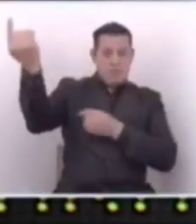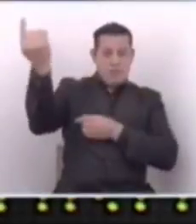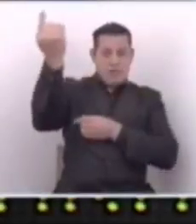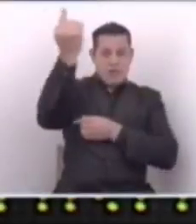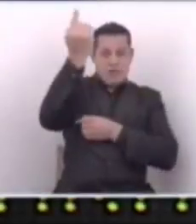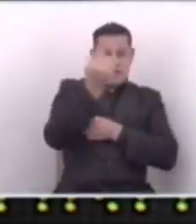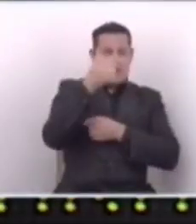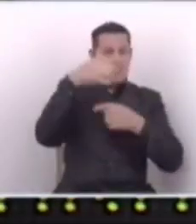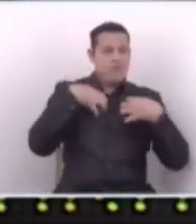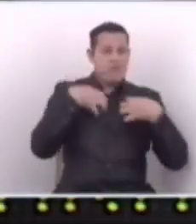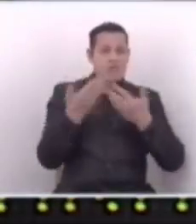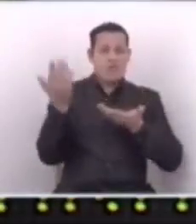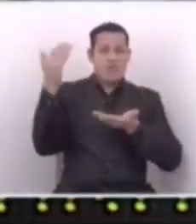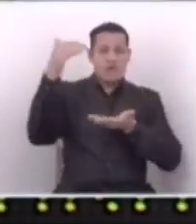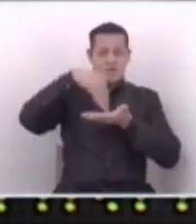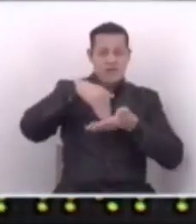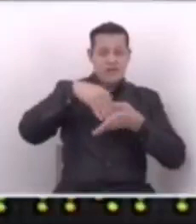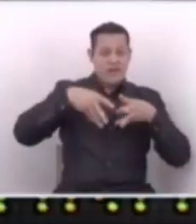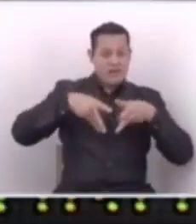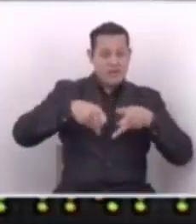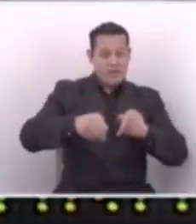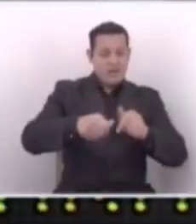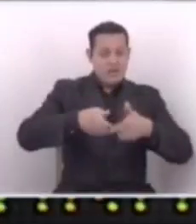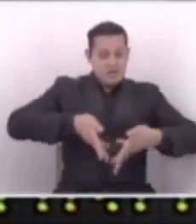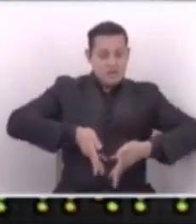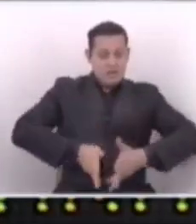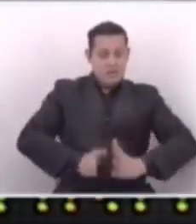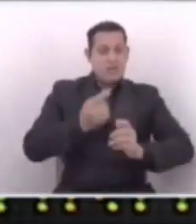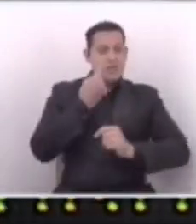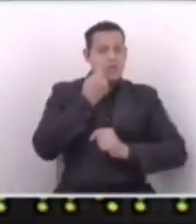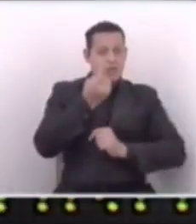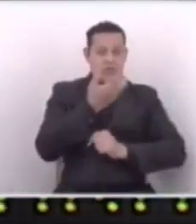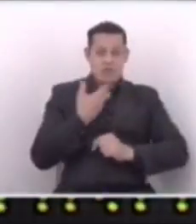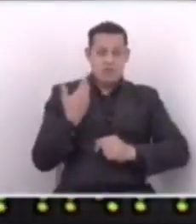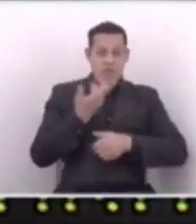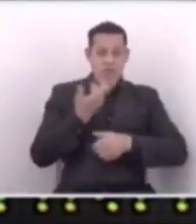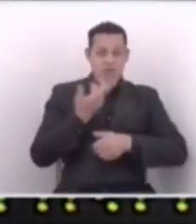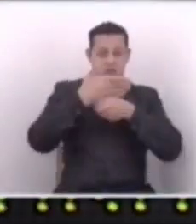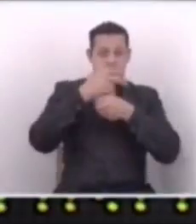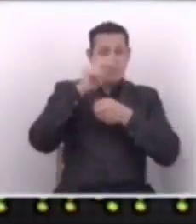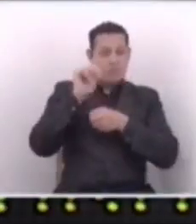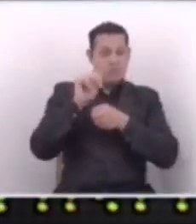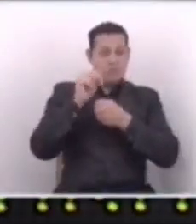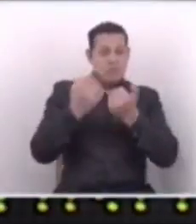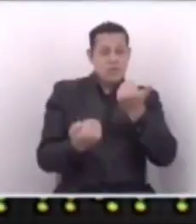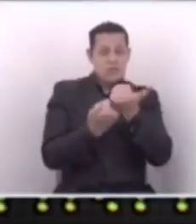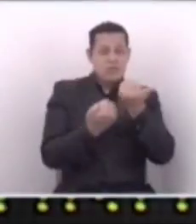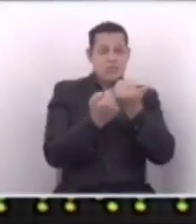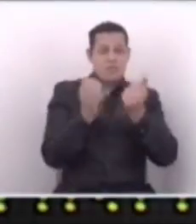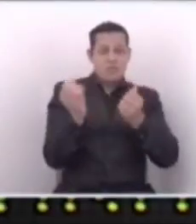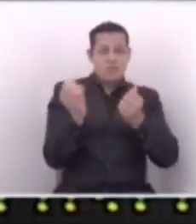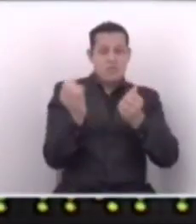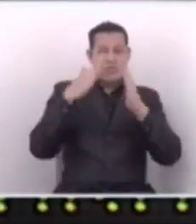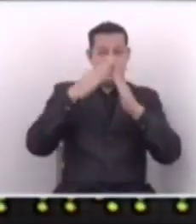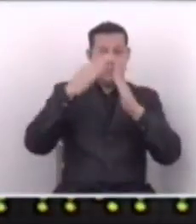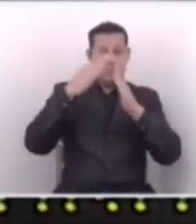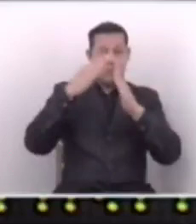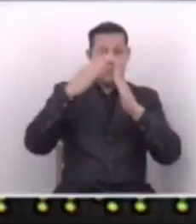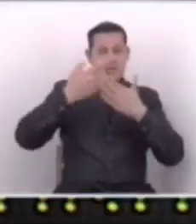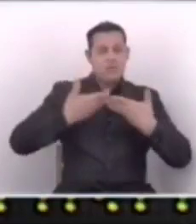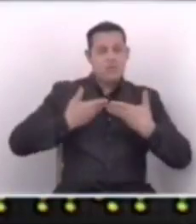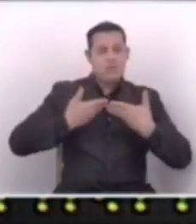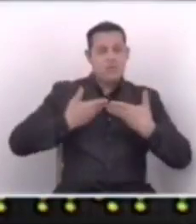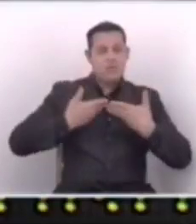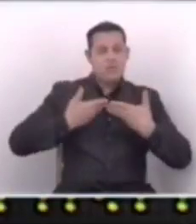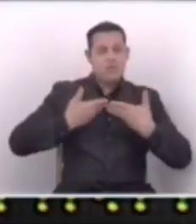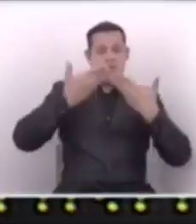vivir o retirarse a la tierra que lo vio nacer, nosotros como bancada CIAN vamos a respaldar este nuevo régimen de excepción. Es el